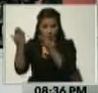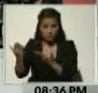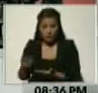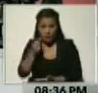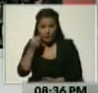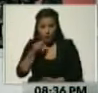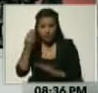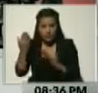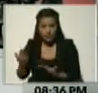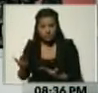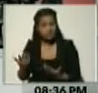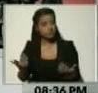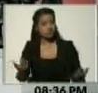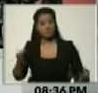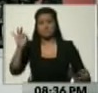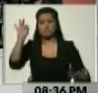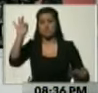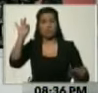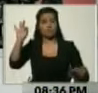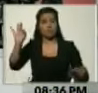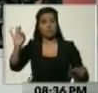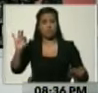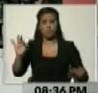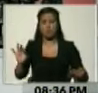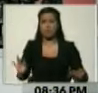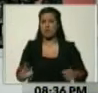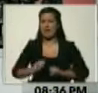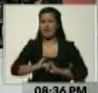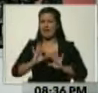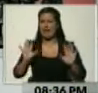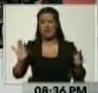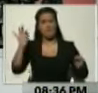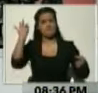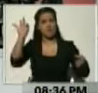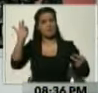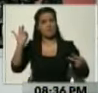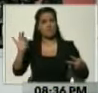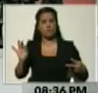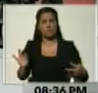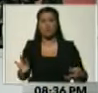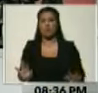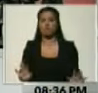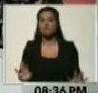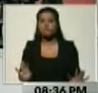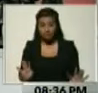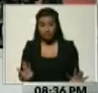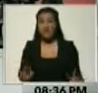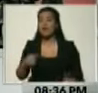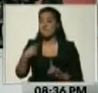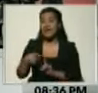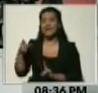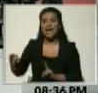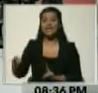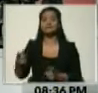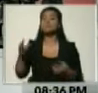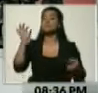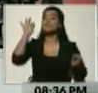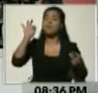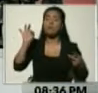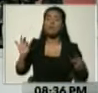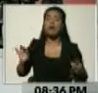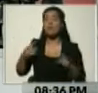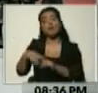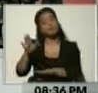Una lección de estadista, pero además la primera lección a nuestro pueblo para generar conciencia. No es un